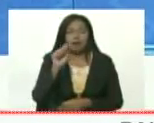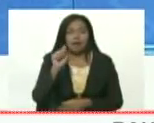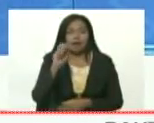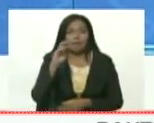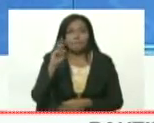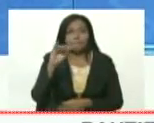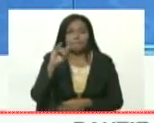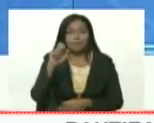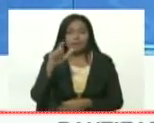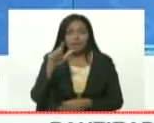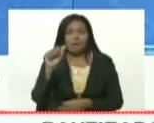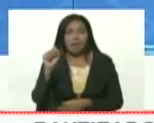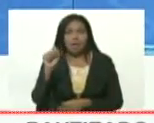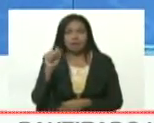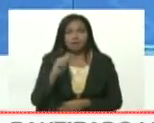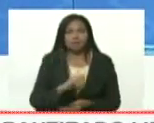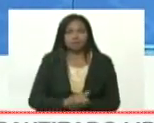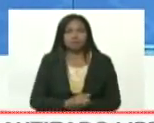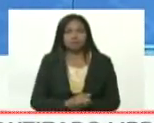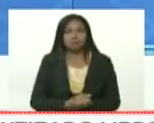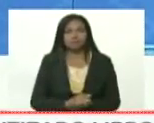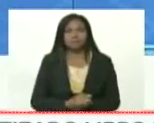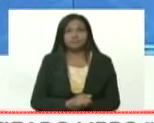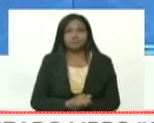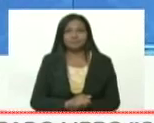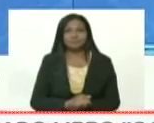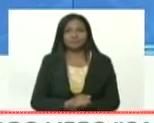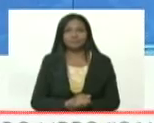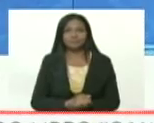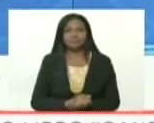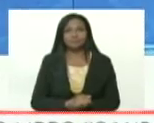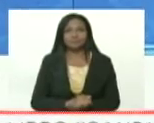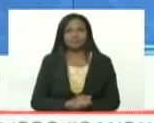Servilia Jiménez Ramírez.